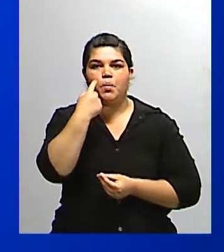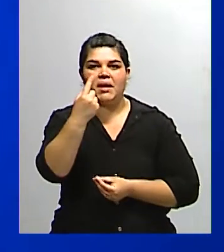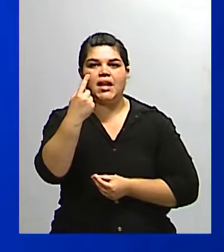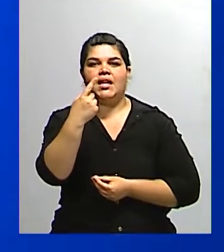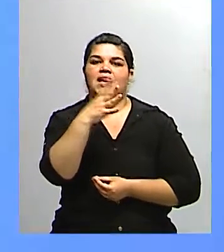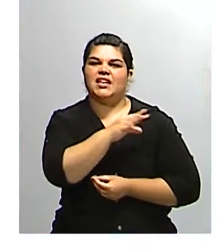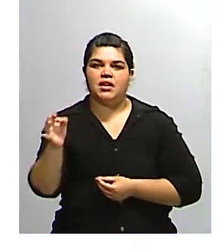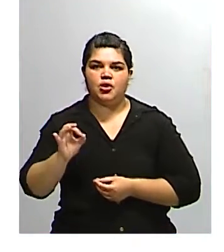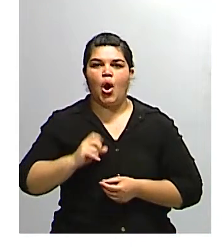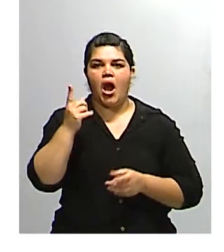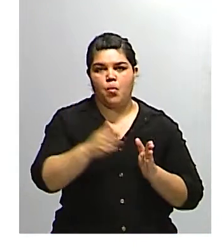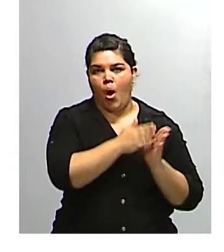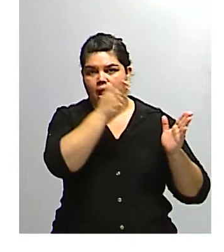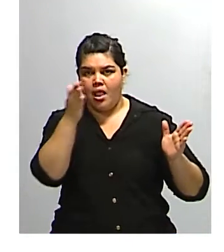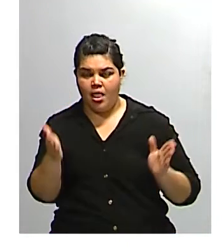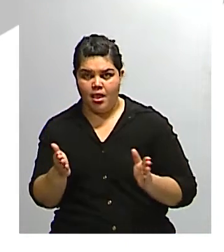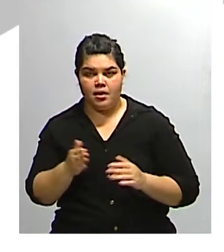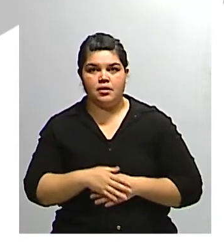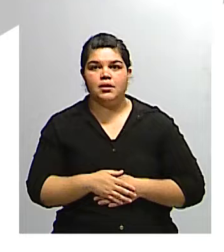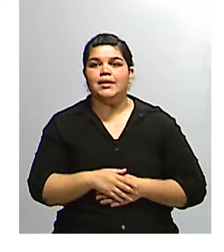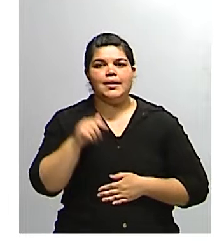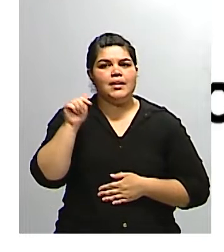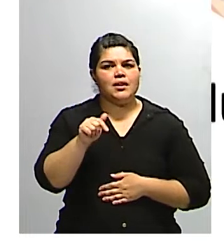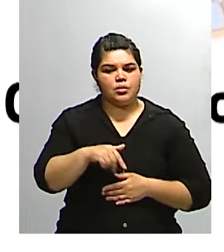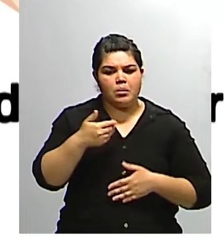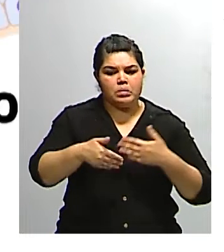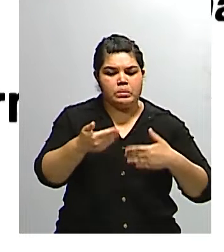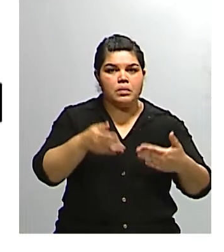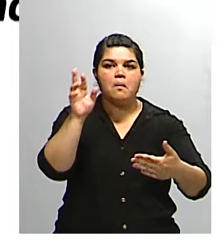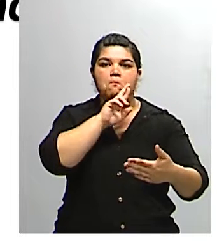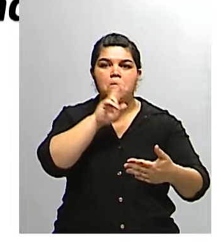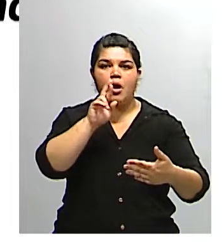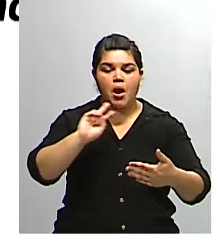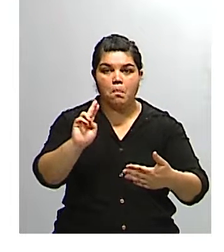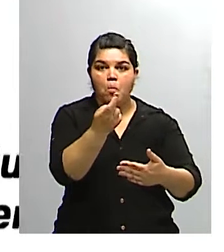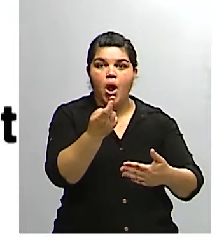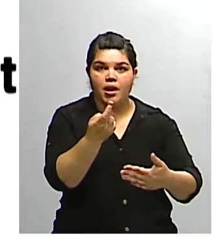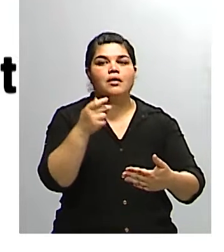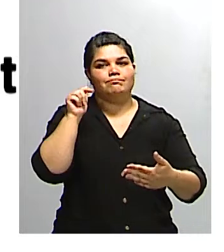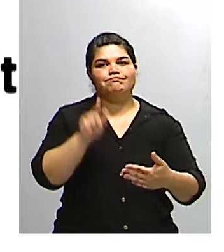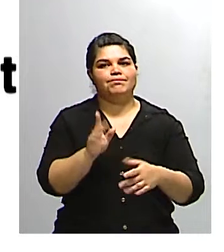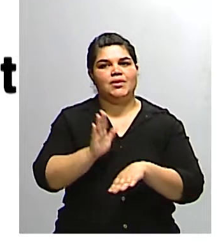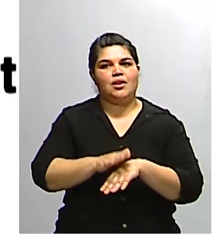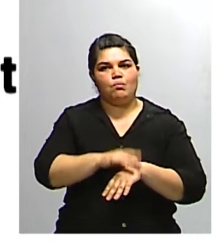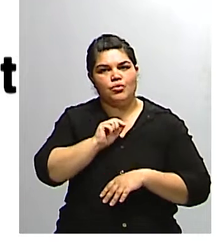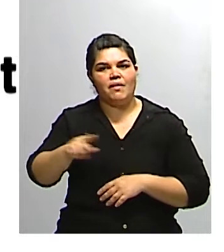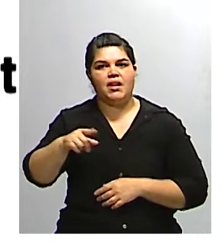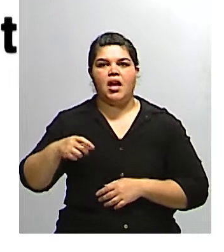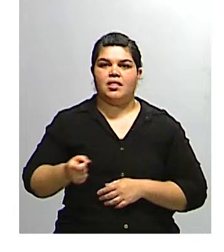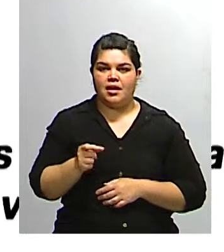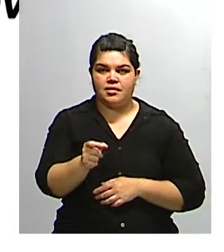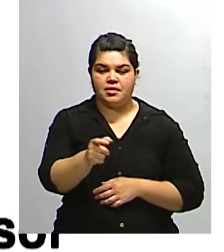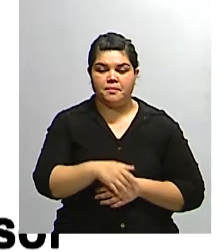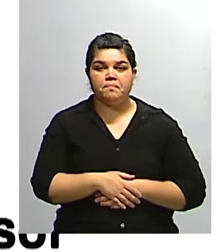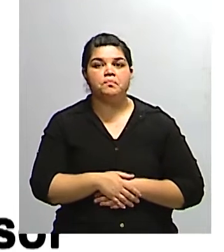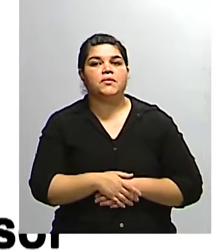por año, ¿sí? Y es la primera causa de muerte por tumores en las mujeres. ¿Qué pasa en Mendoza? Se detectan alrededor de